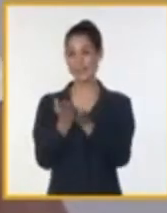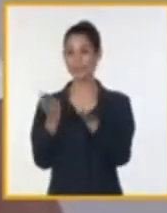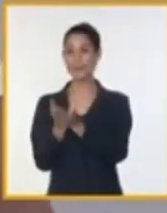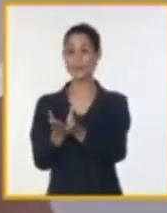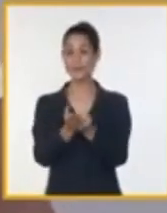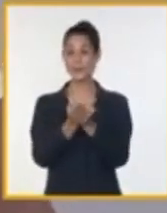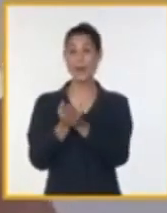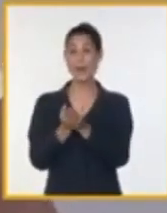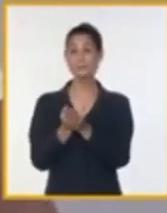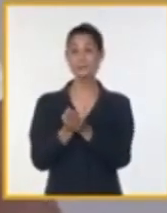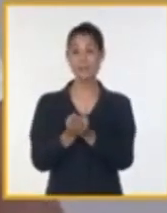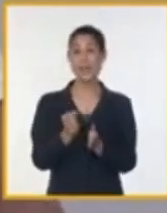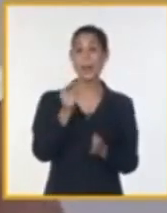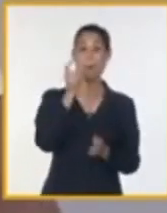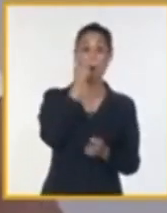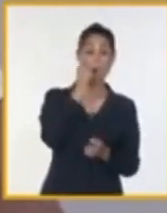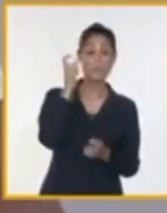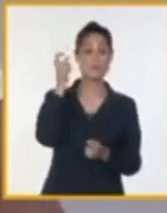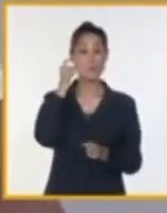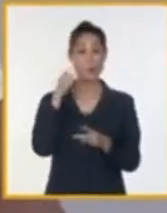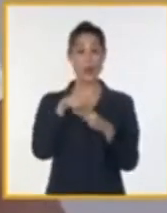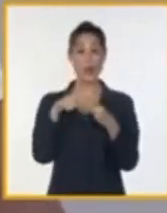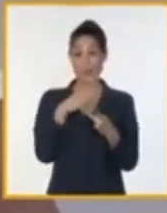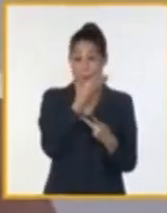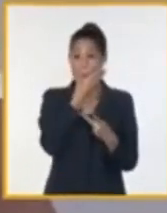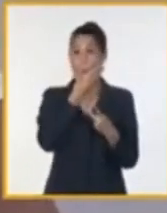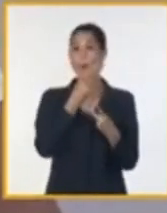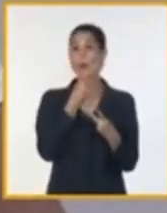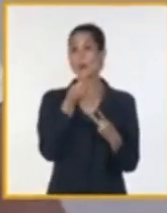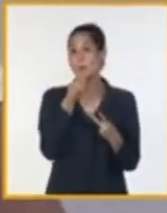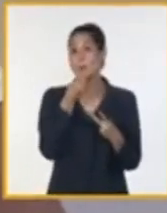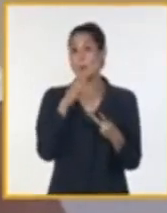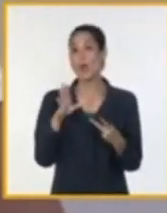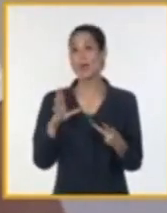esos muchachos y muchachas que puedan contribuir, ¿por qué no?, también a la construcción del proyecto del país que estamos defendiendo.